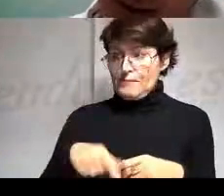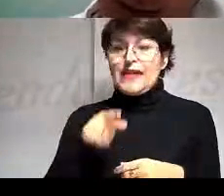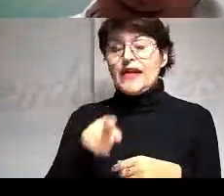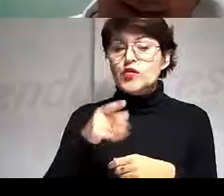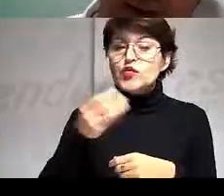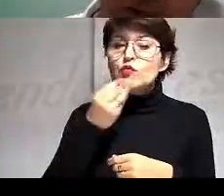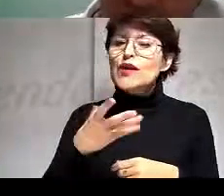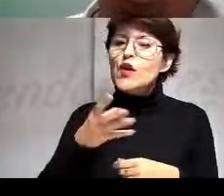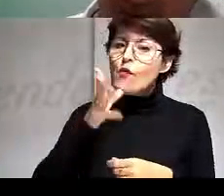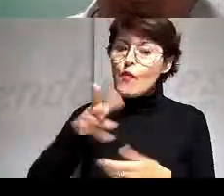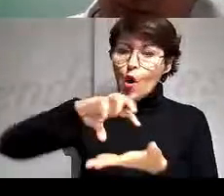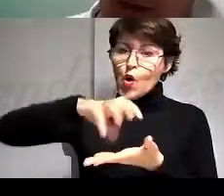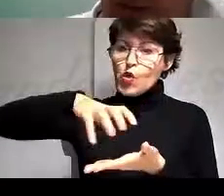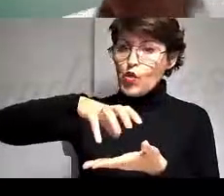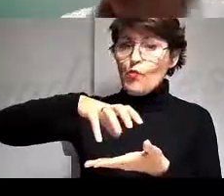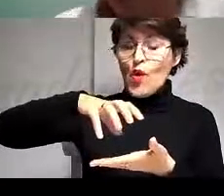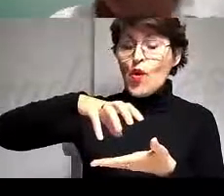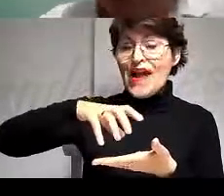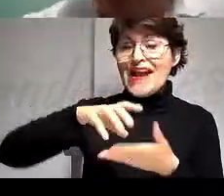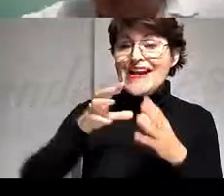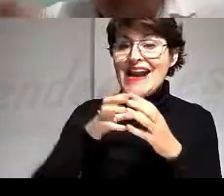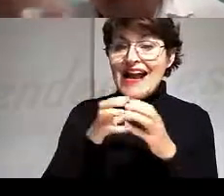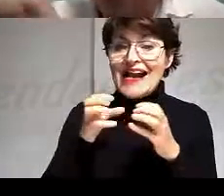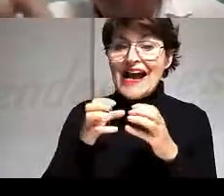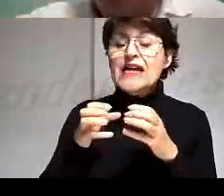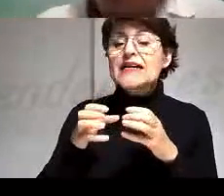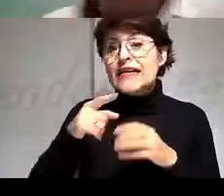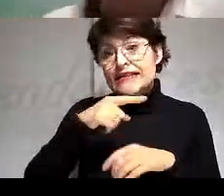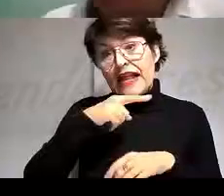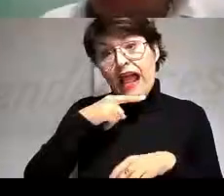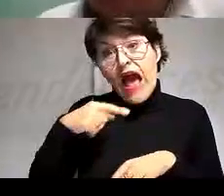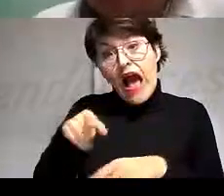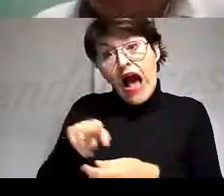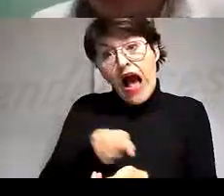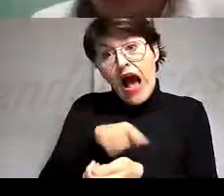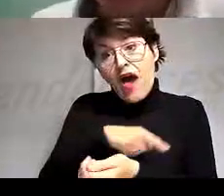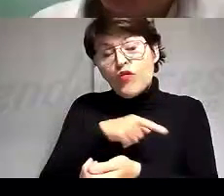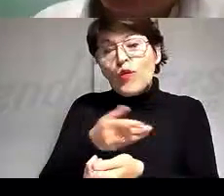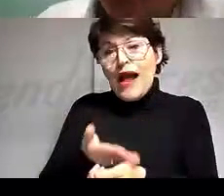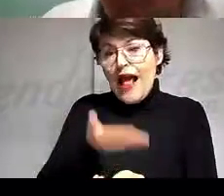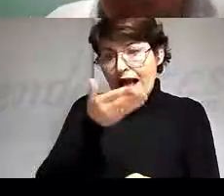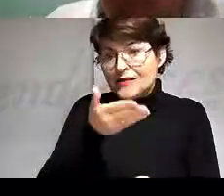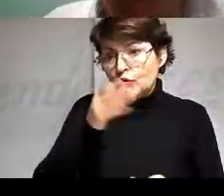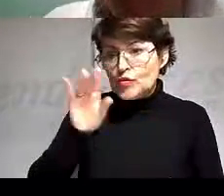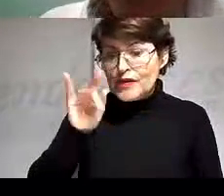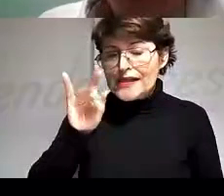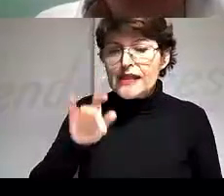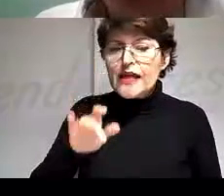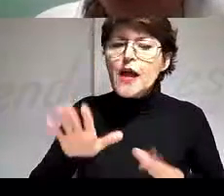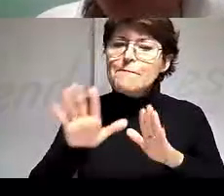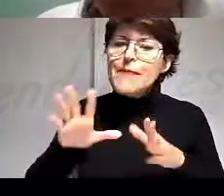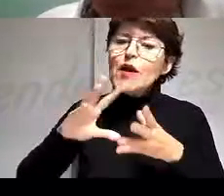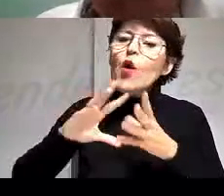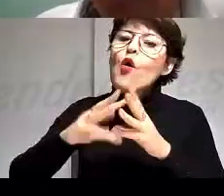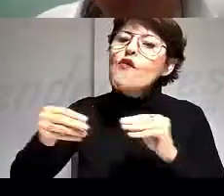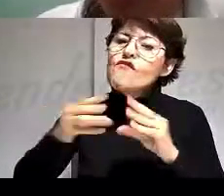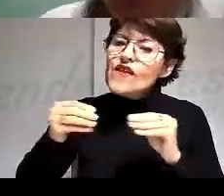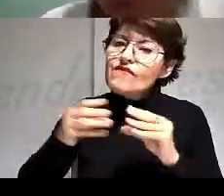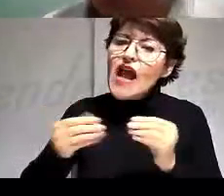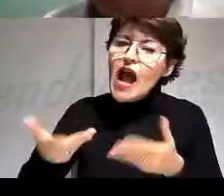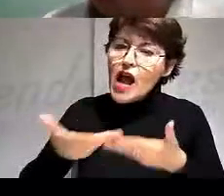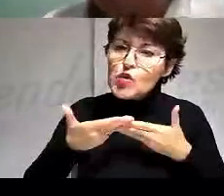zumo de naranja, cuyo índice glucémico, si es puro, si es el líquido puro, es bastante altito, se rebaje